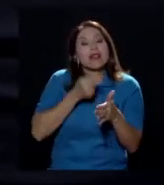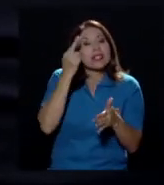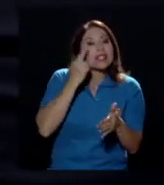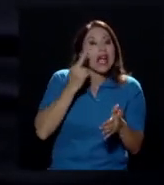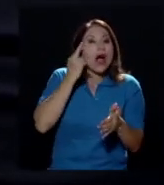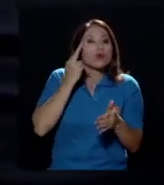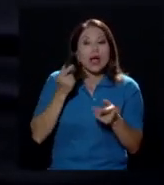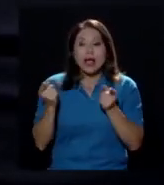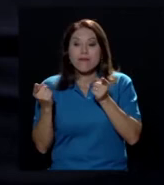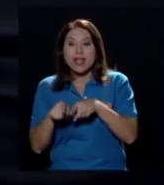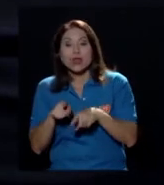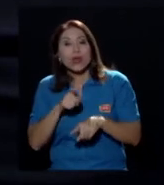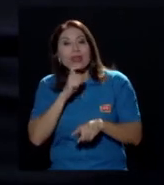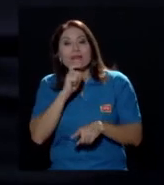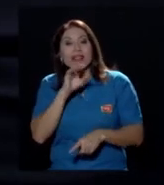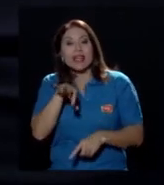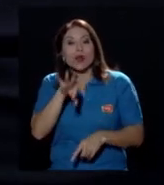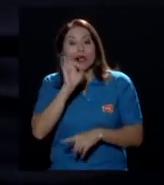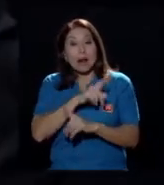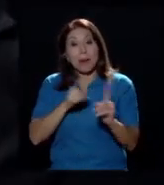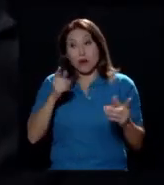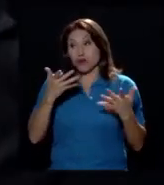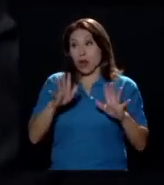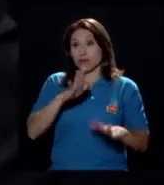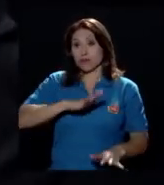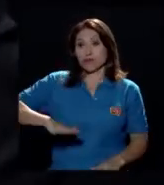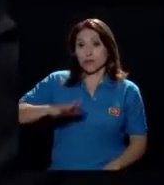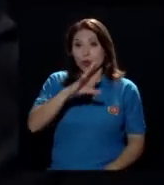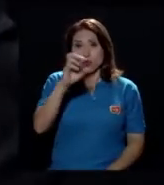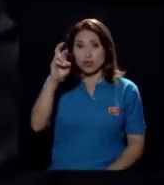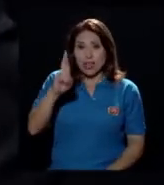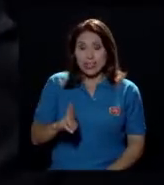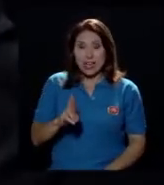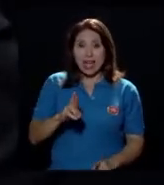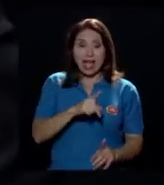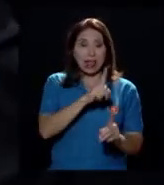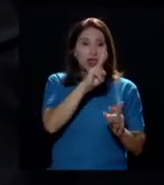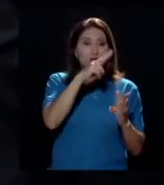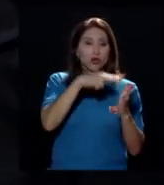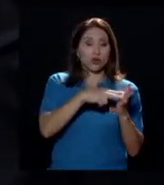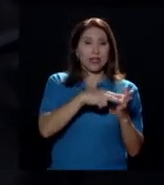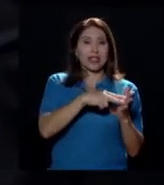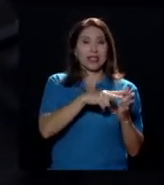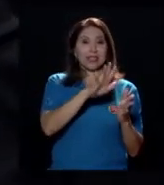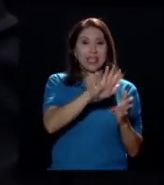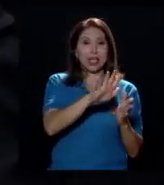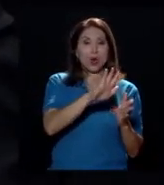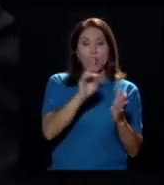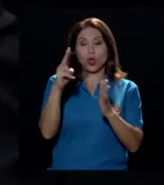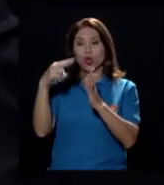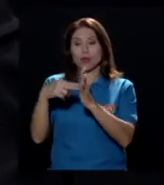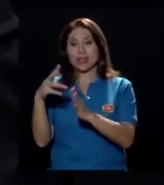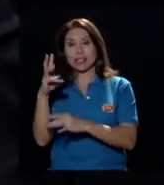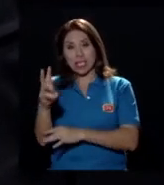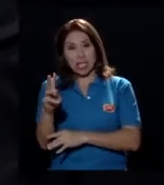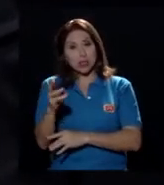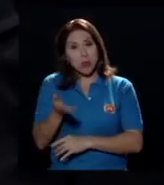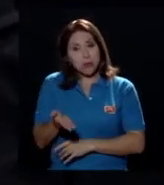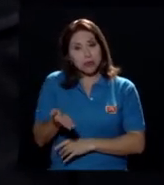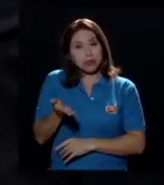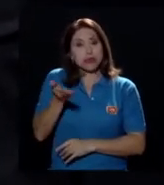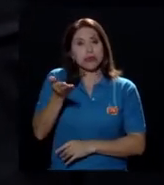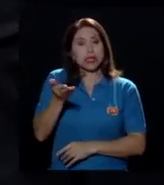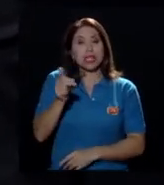Rica, digamos, pudimos crecer entre el 2005 y el 2100 un 43%, un promedio de